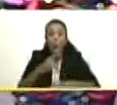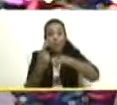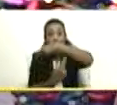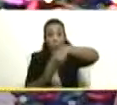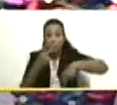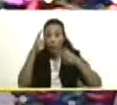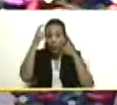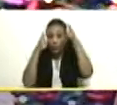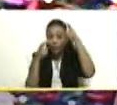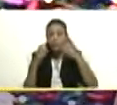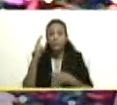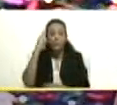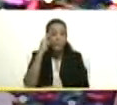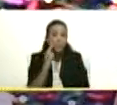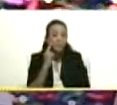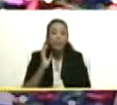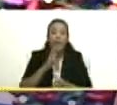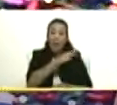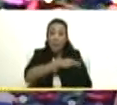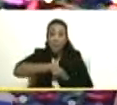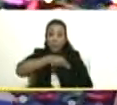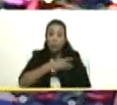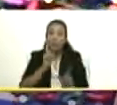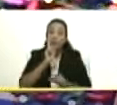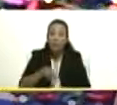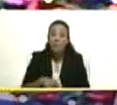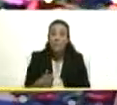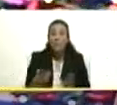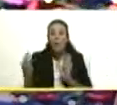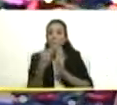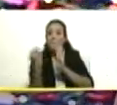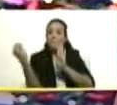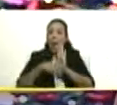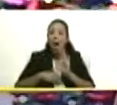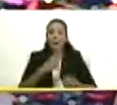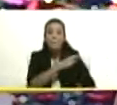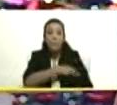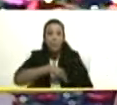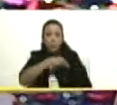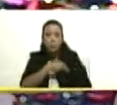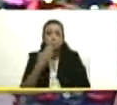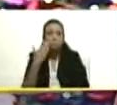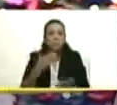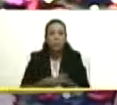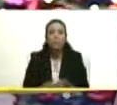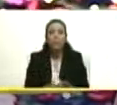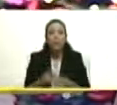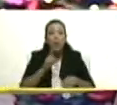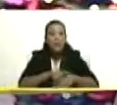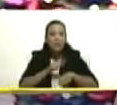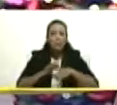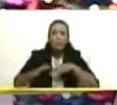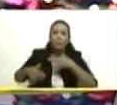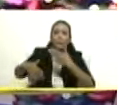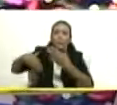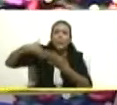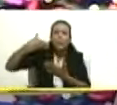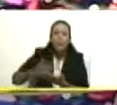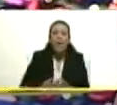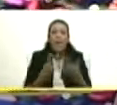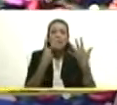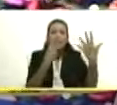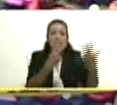Revolución Bolivariana. Las misiones y grandes misiones. Aquí vamos cabalgando todos los tiempos, ya 7